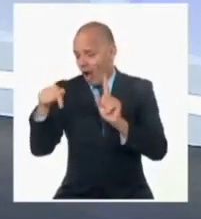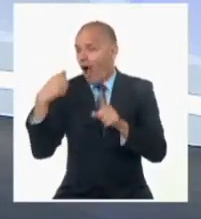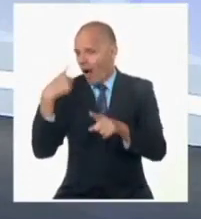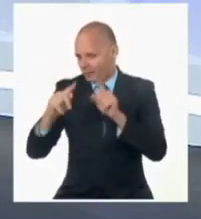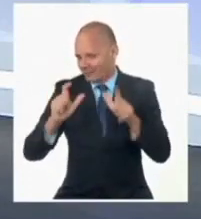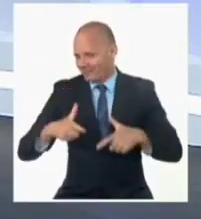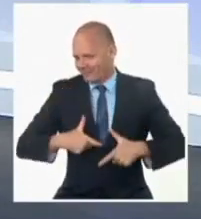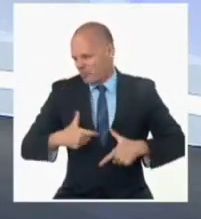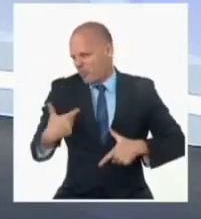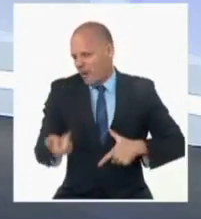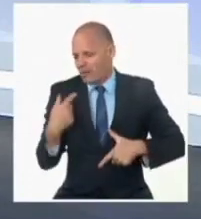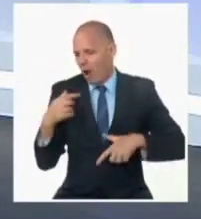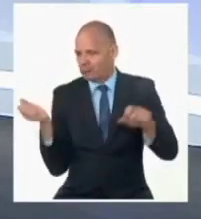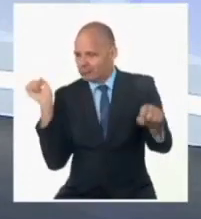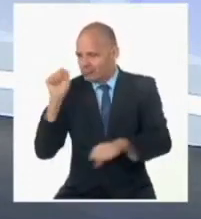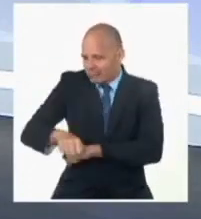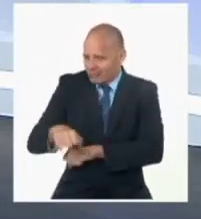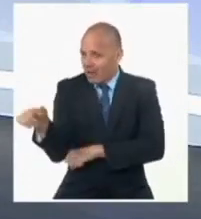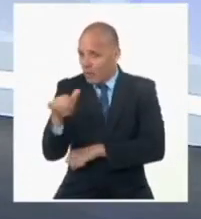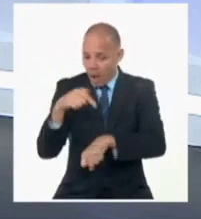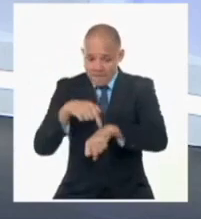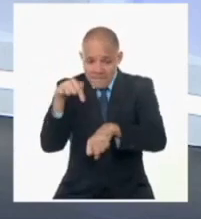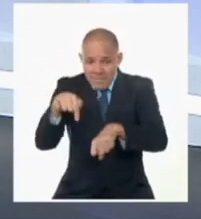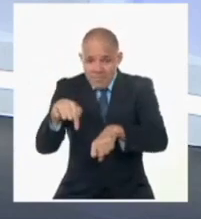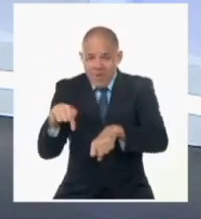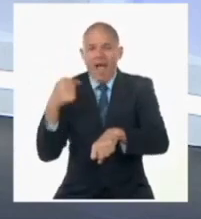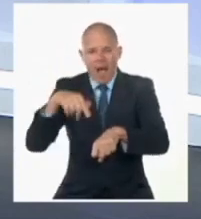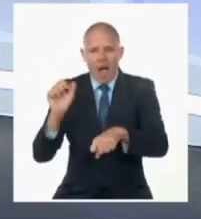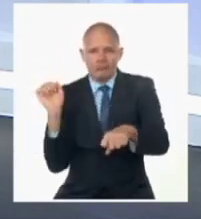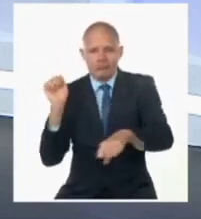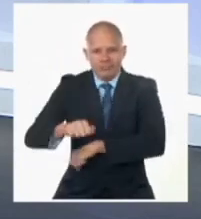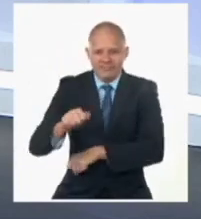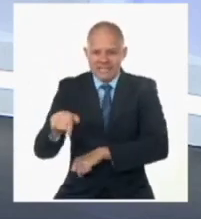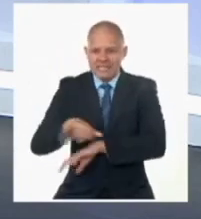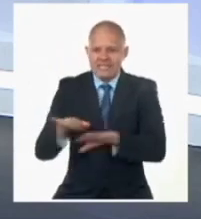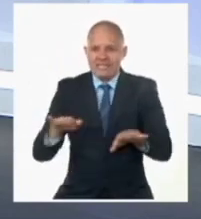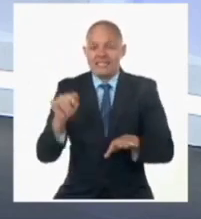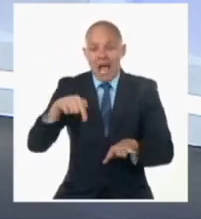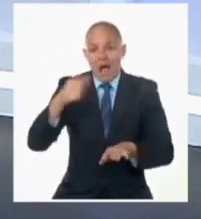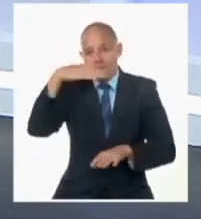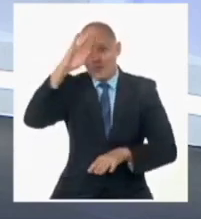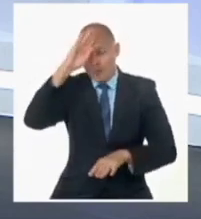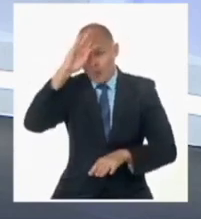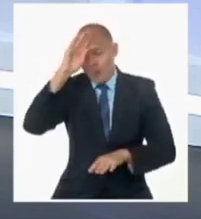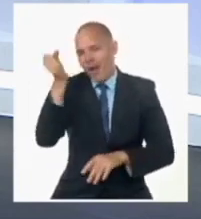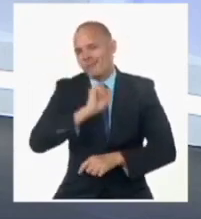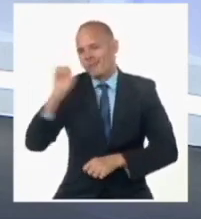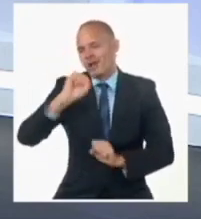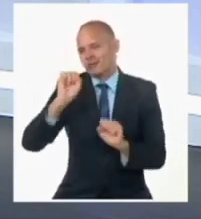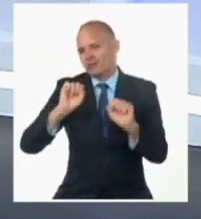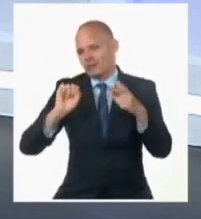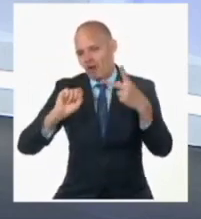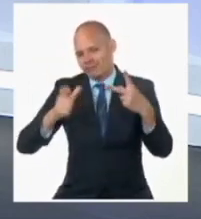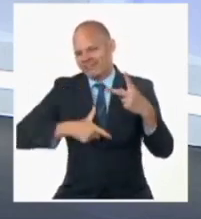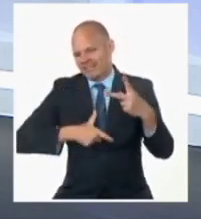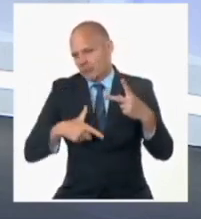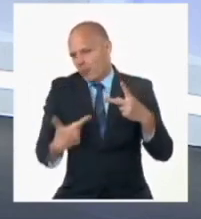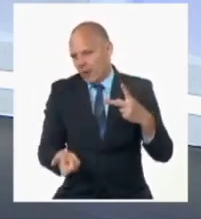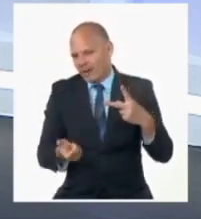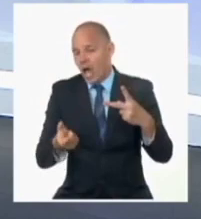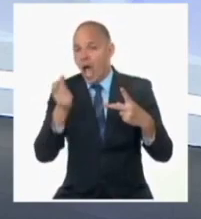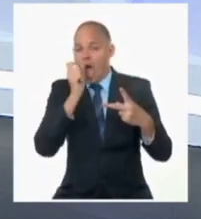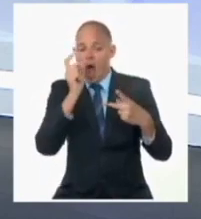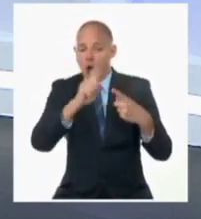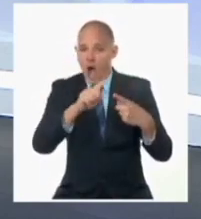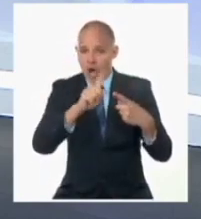el judo está en desarrollo en estos momentos y ya Cuba ha alcanzado 2 medallas de oro por intermedio de Iván Silva